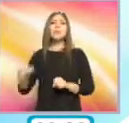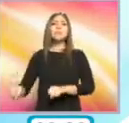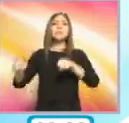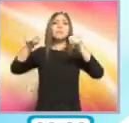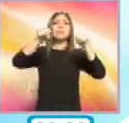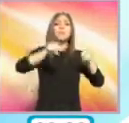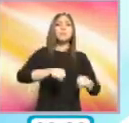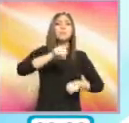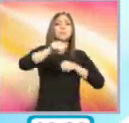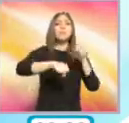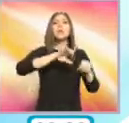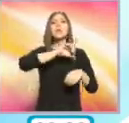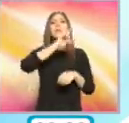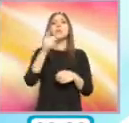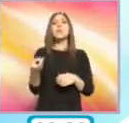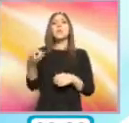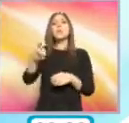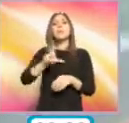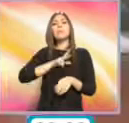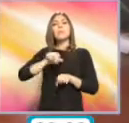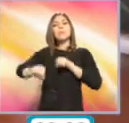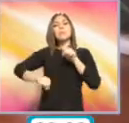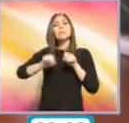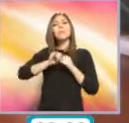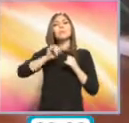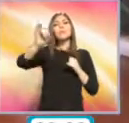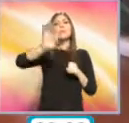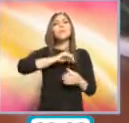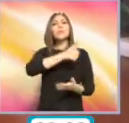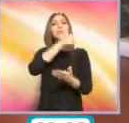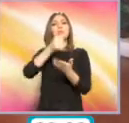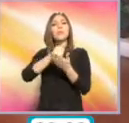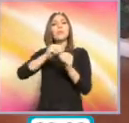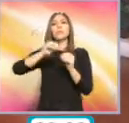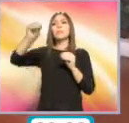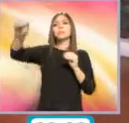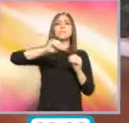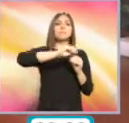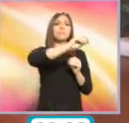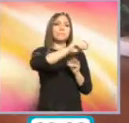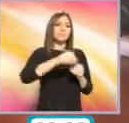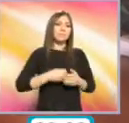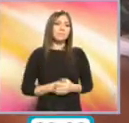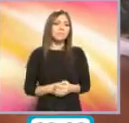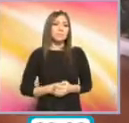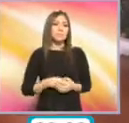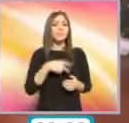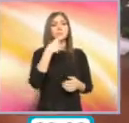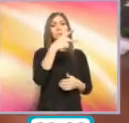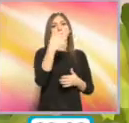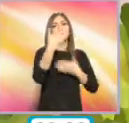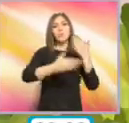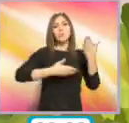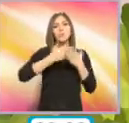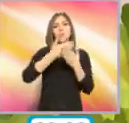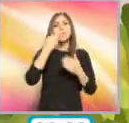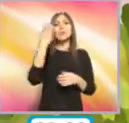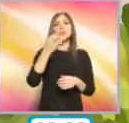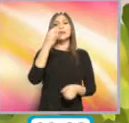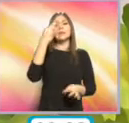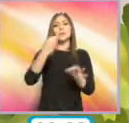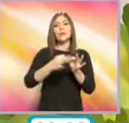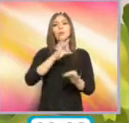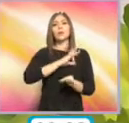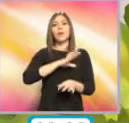¿no? Así es. Bueno, pues esta es una propuesta que finalmente se ha concretado en que podamos contar con estos racks